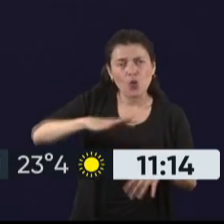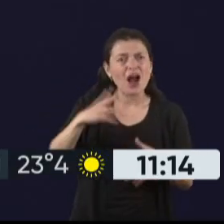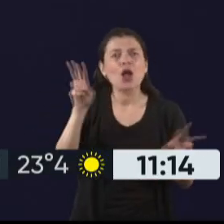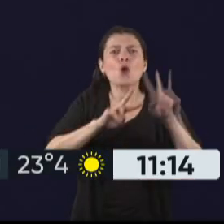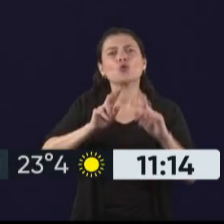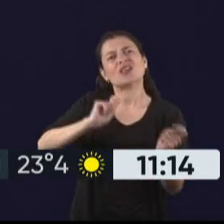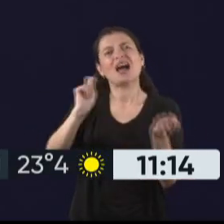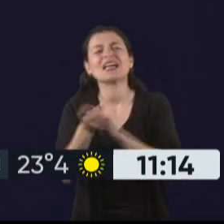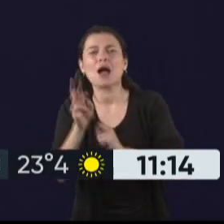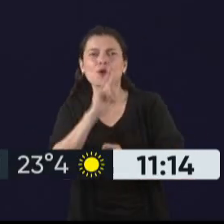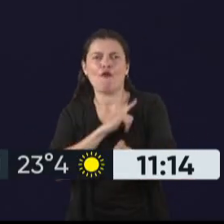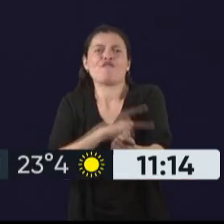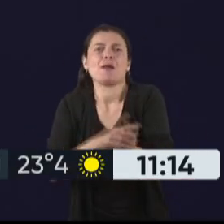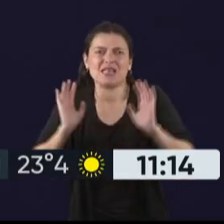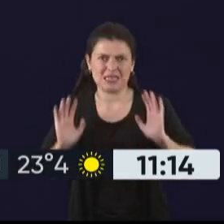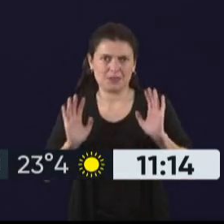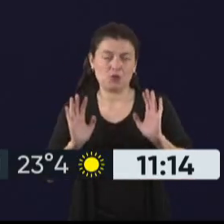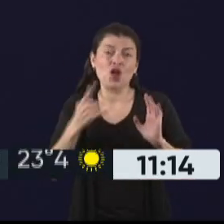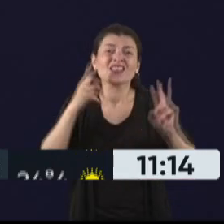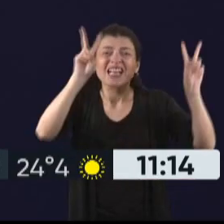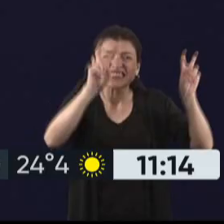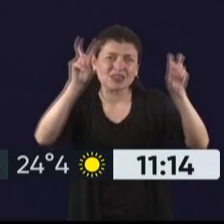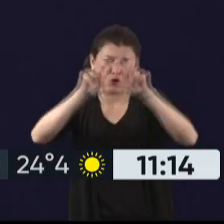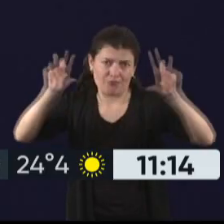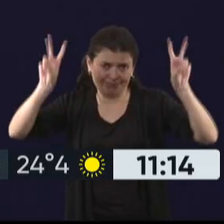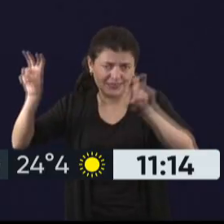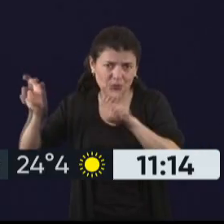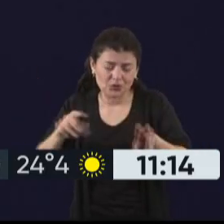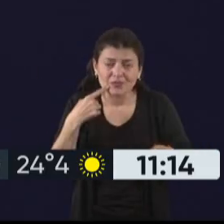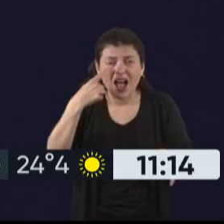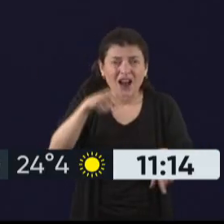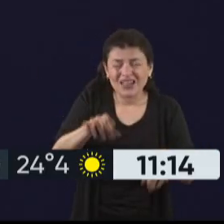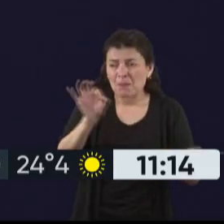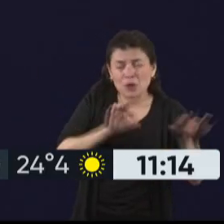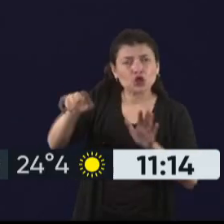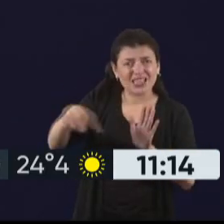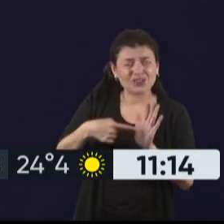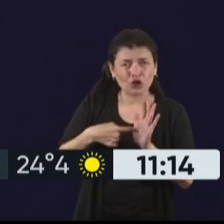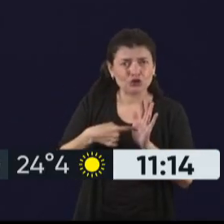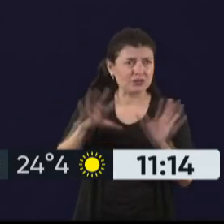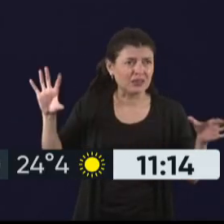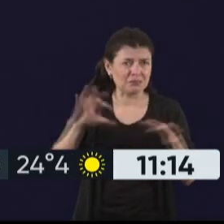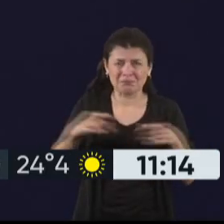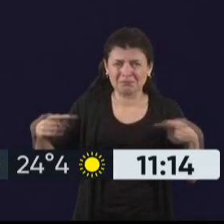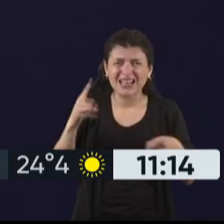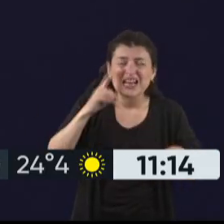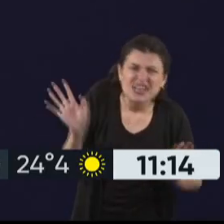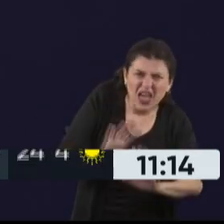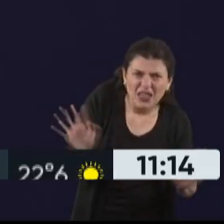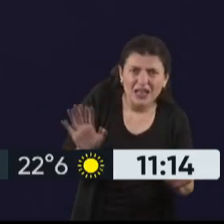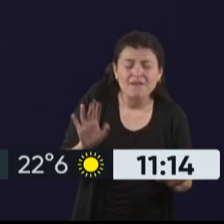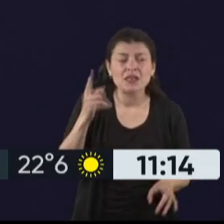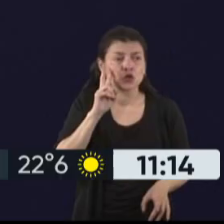feminista. Este tipo de proyectos es evidente que no se relacionaban con, no sé a qué se debe tu